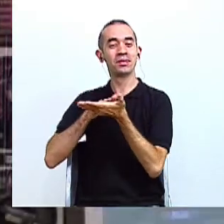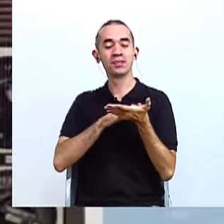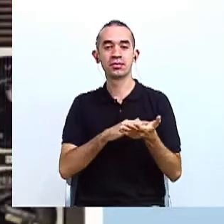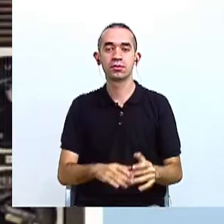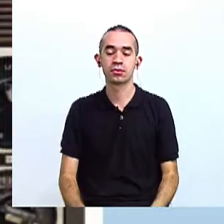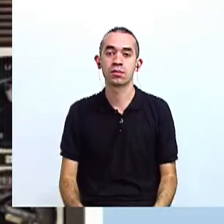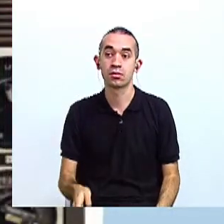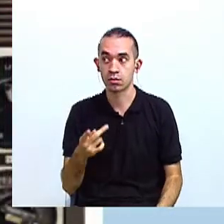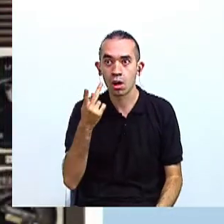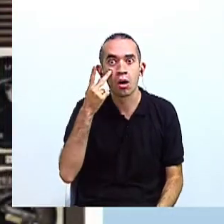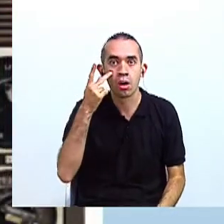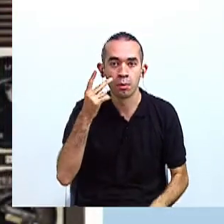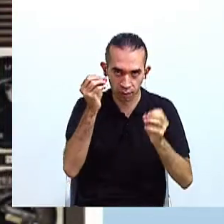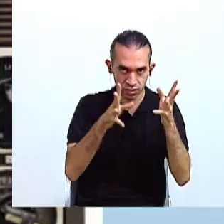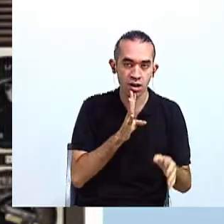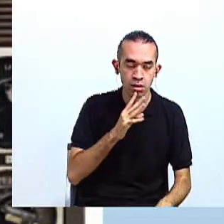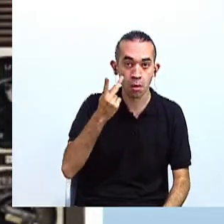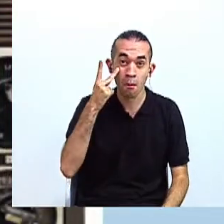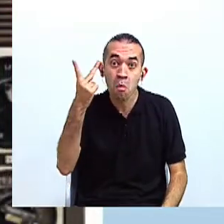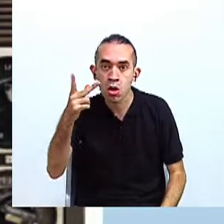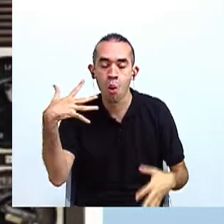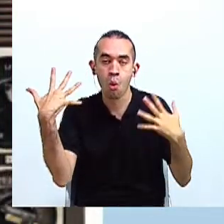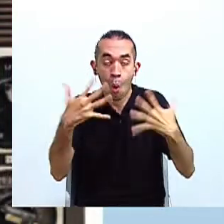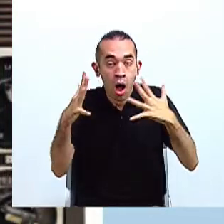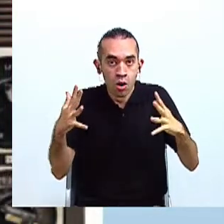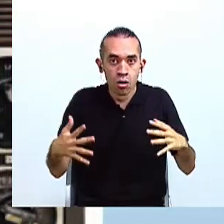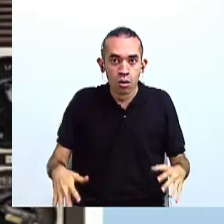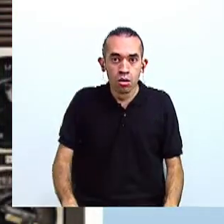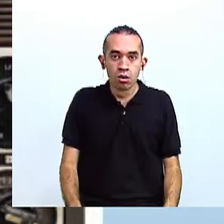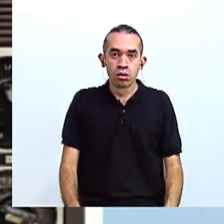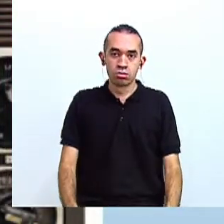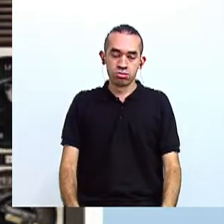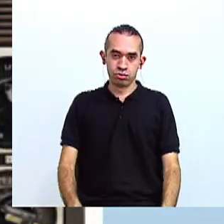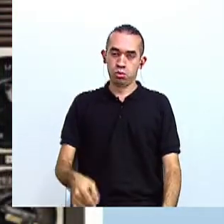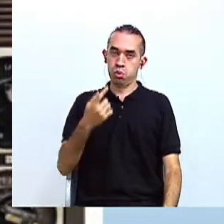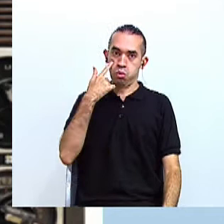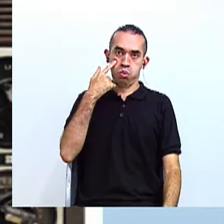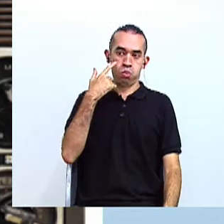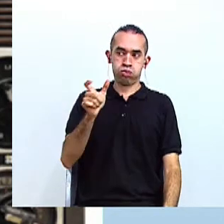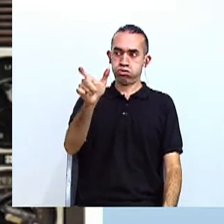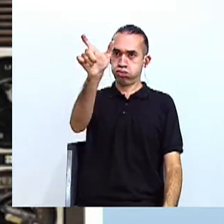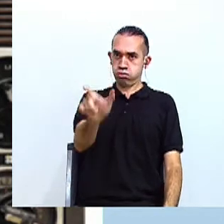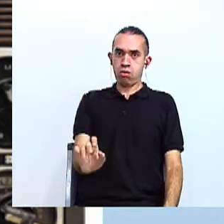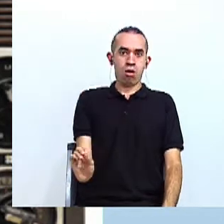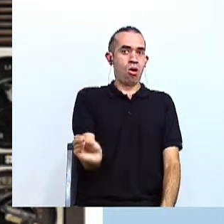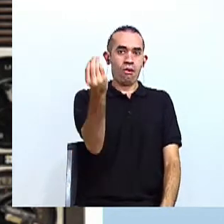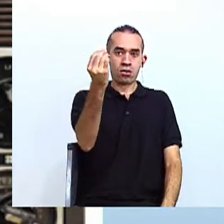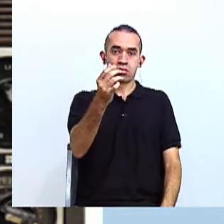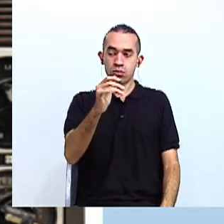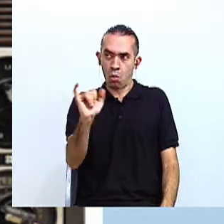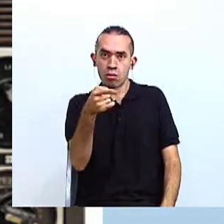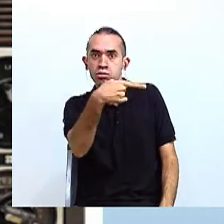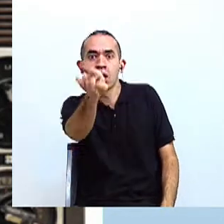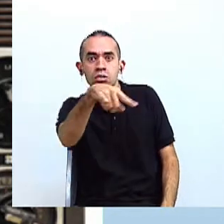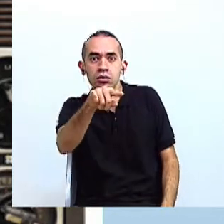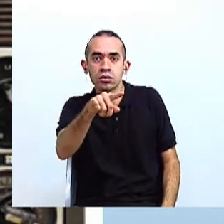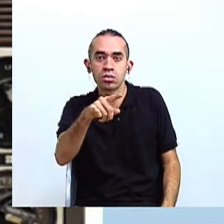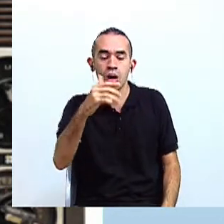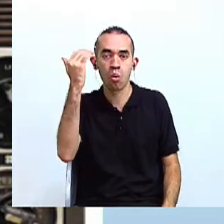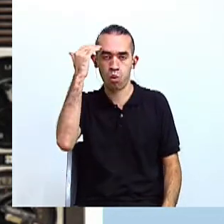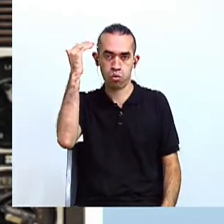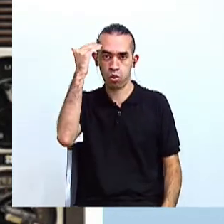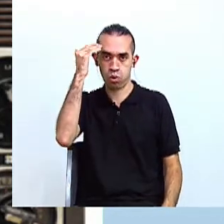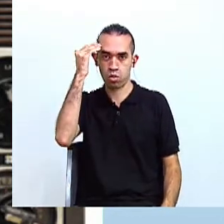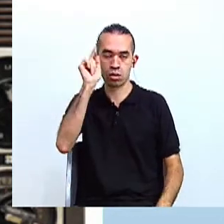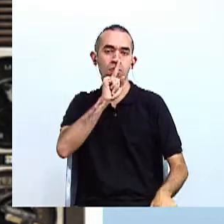¿Qué les pareció? Impactante, ¿verdad? Saber que existen jóvenes como ustedes con esa conciencia, con